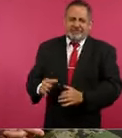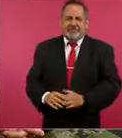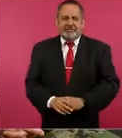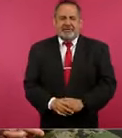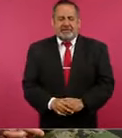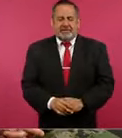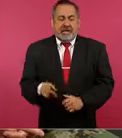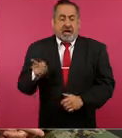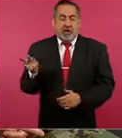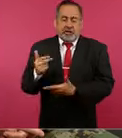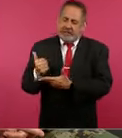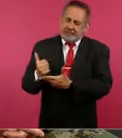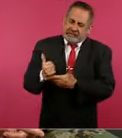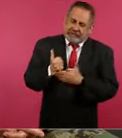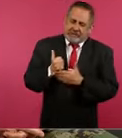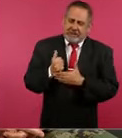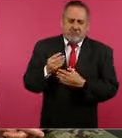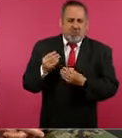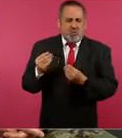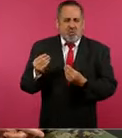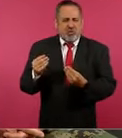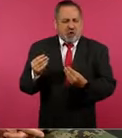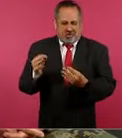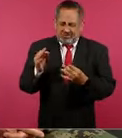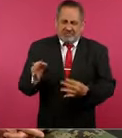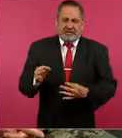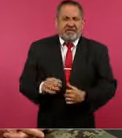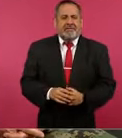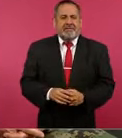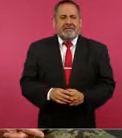Y me han ayudado mucho.